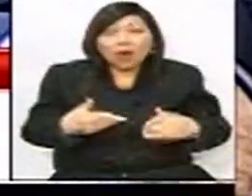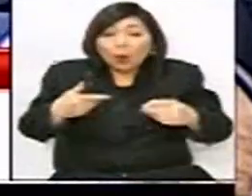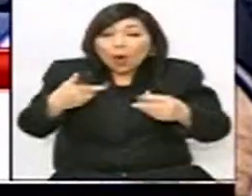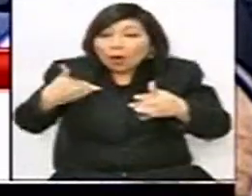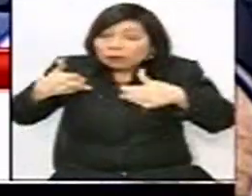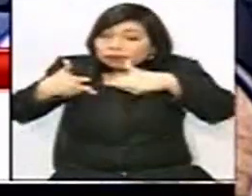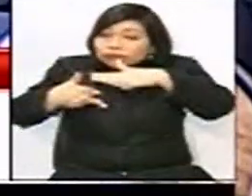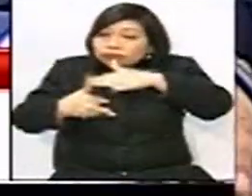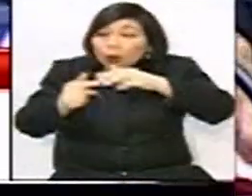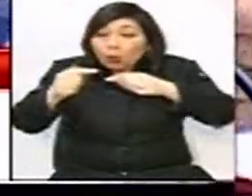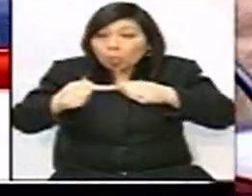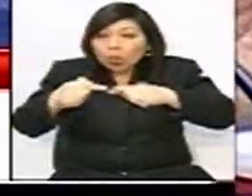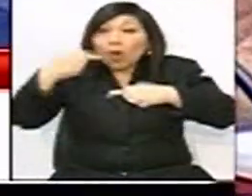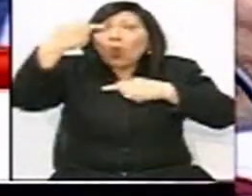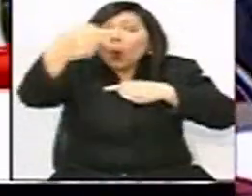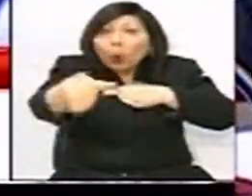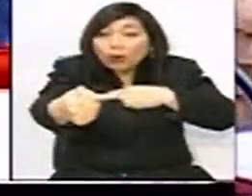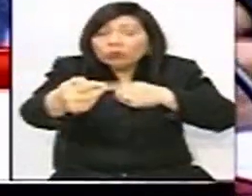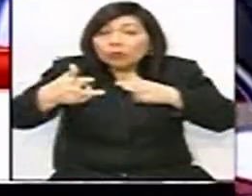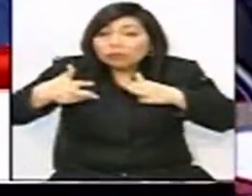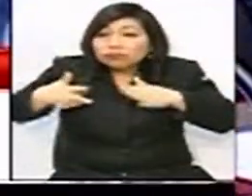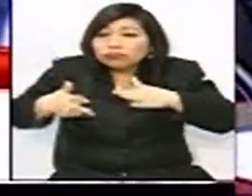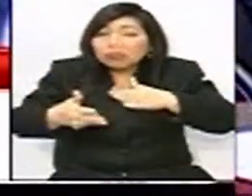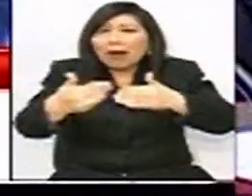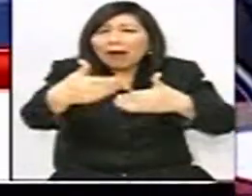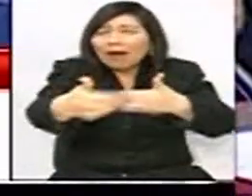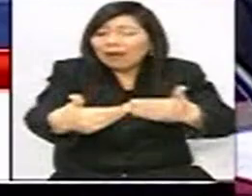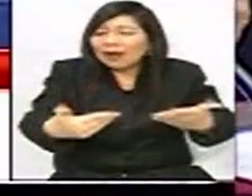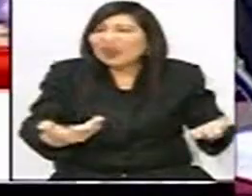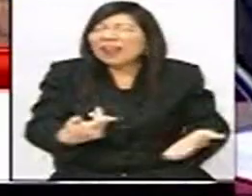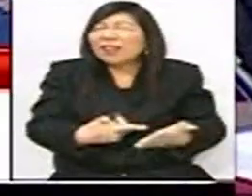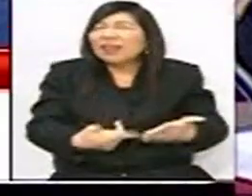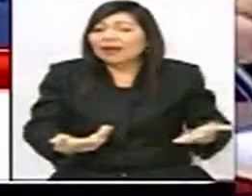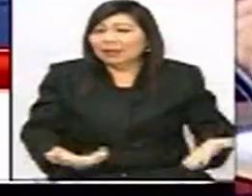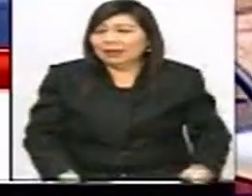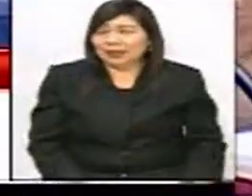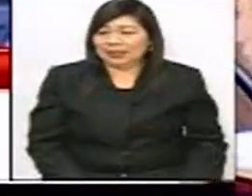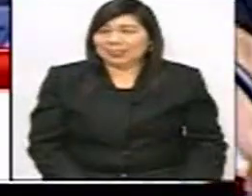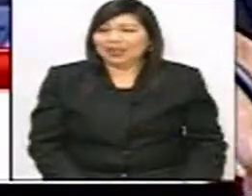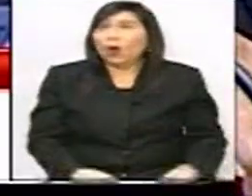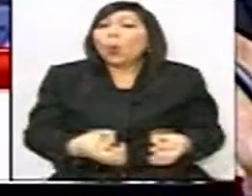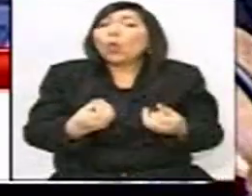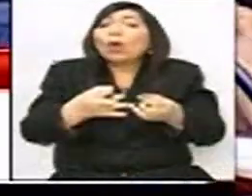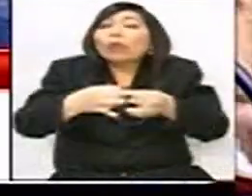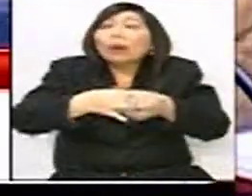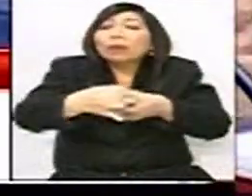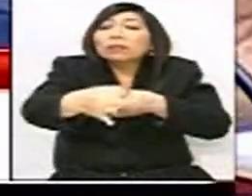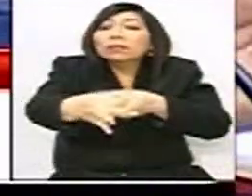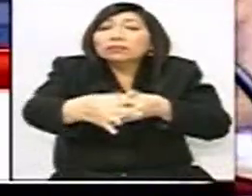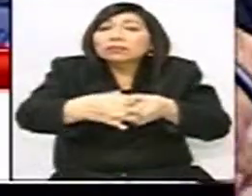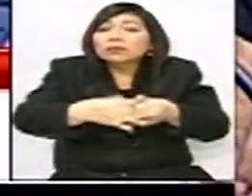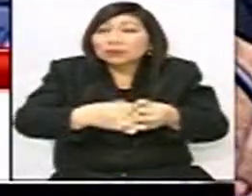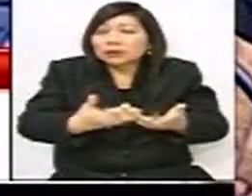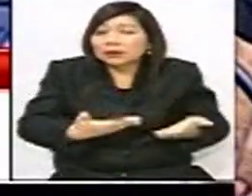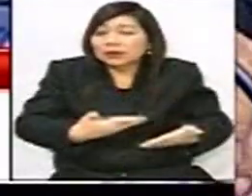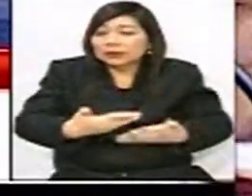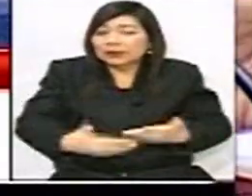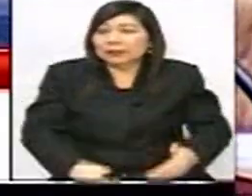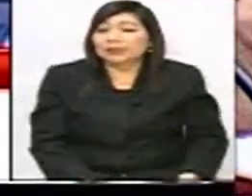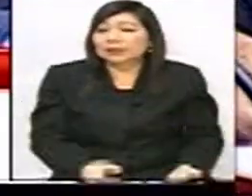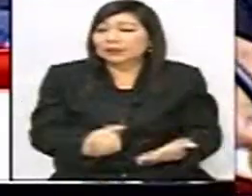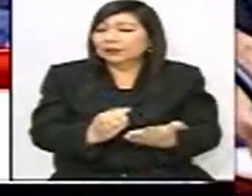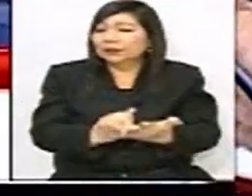distancia razonable, o es que, ¿qué ha sucedido? ¿O es que la empresa está vulnerando